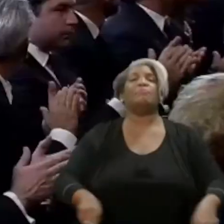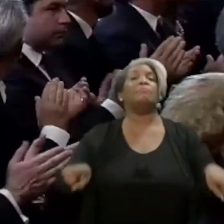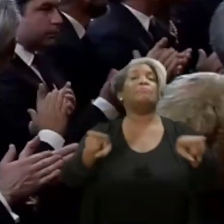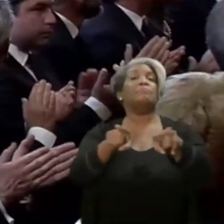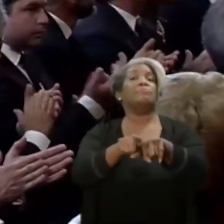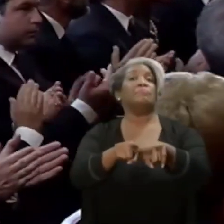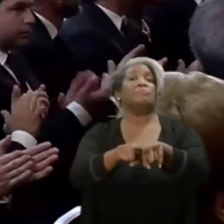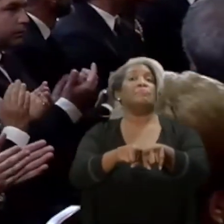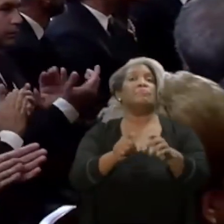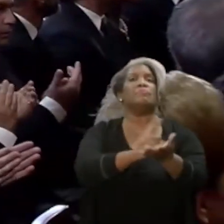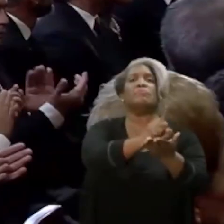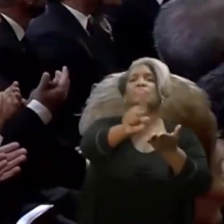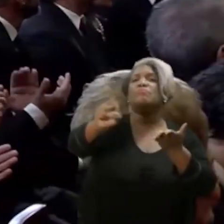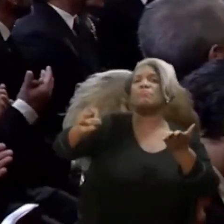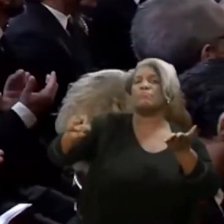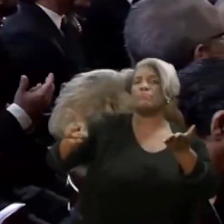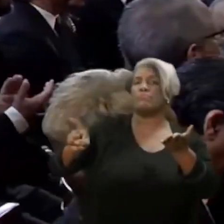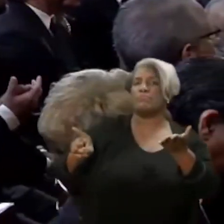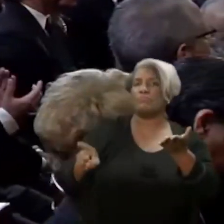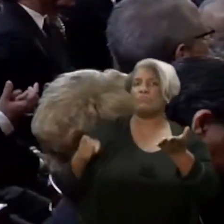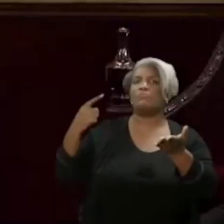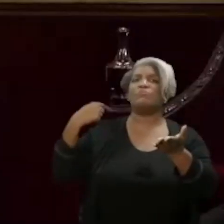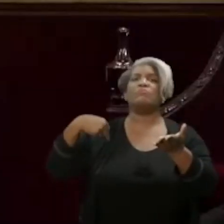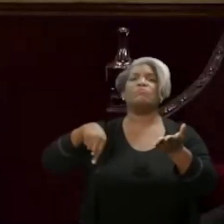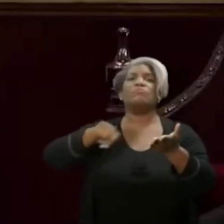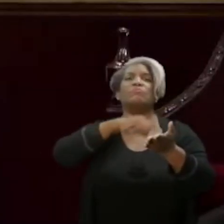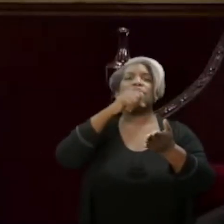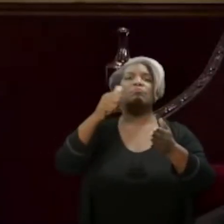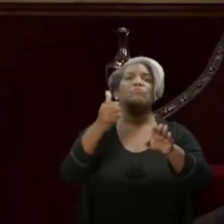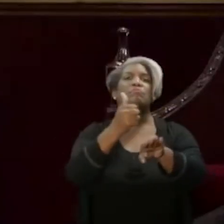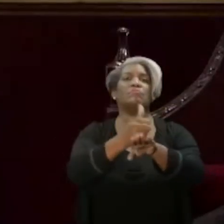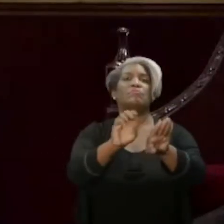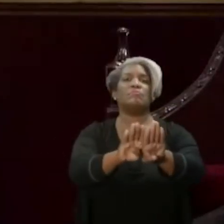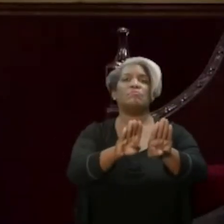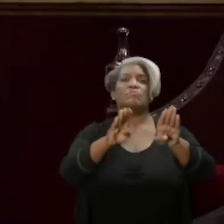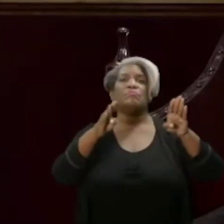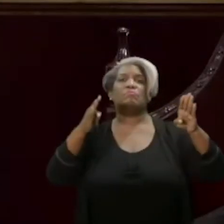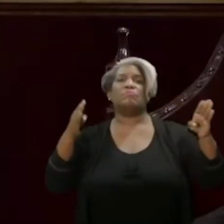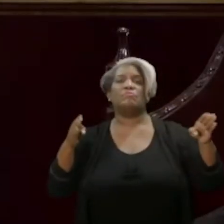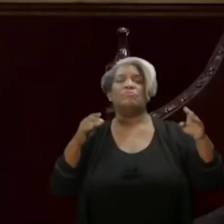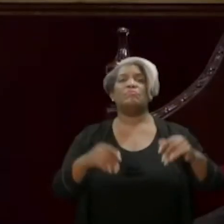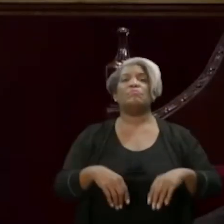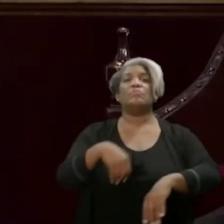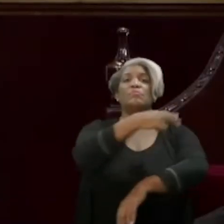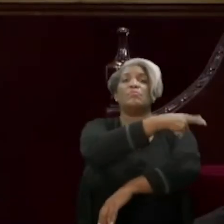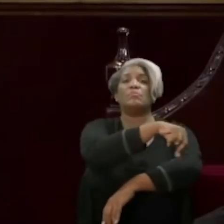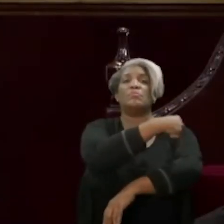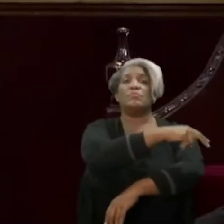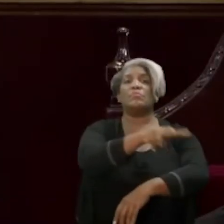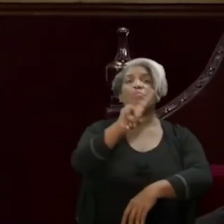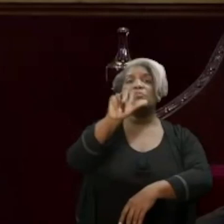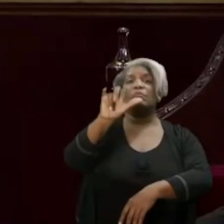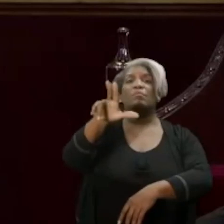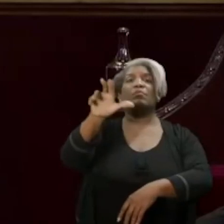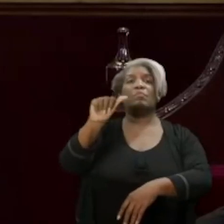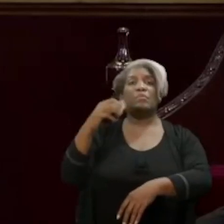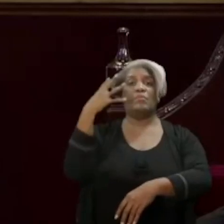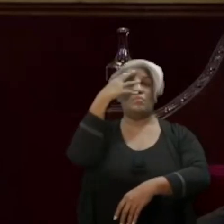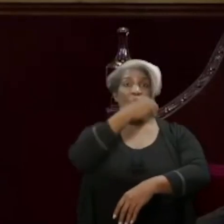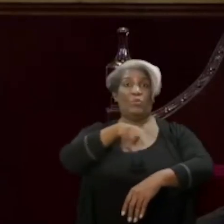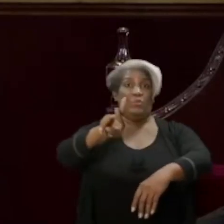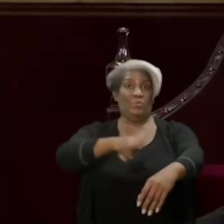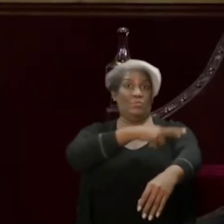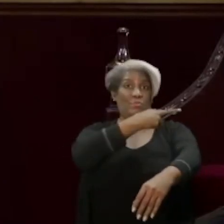También la pasada semana inauguramos el Hospital de Villahermosa, en La Romana, con una inversión